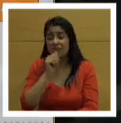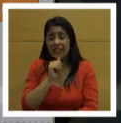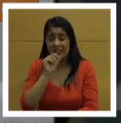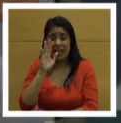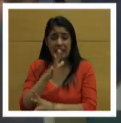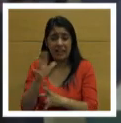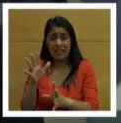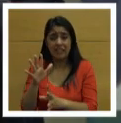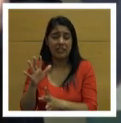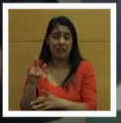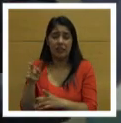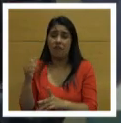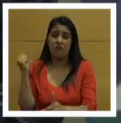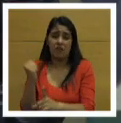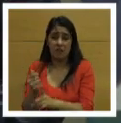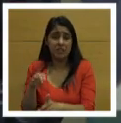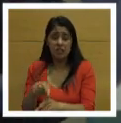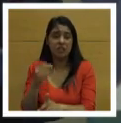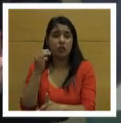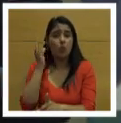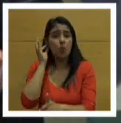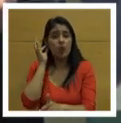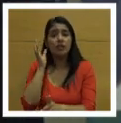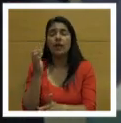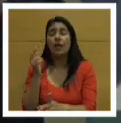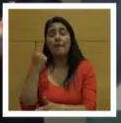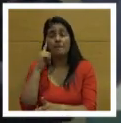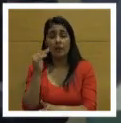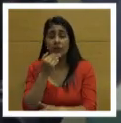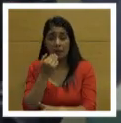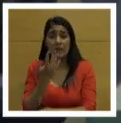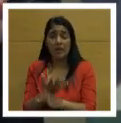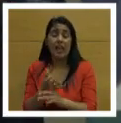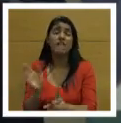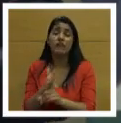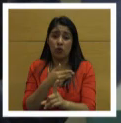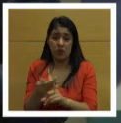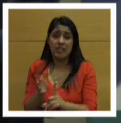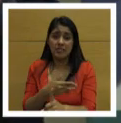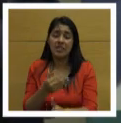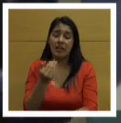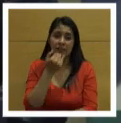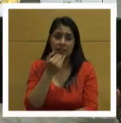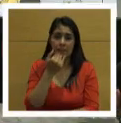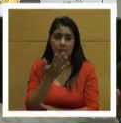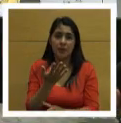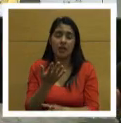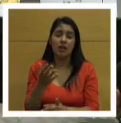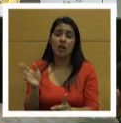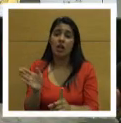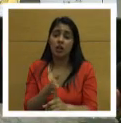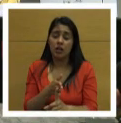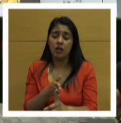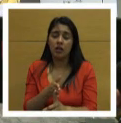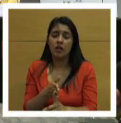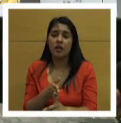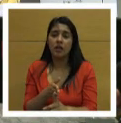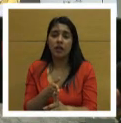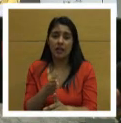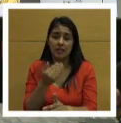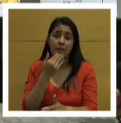después vamos a ver también que en casos de conmoción pública grave, que son violencia contra la mujer, y además casos generales de violencia contra la mujer.